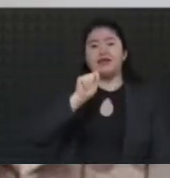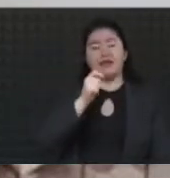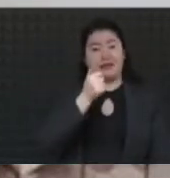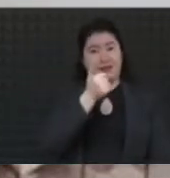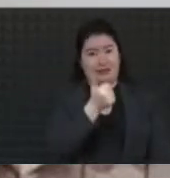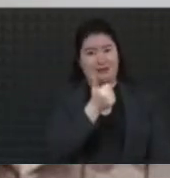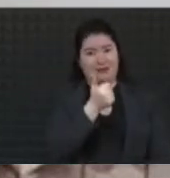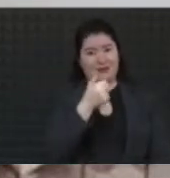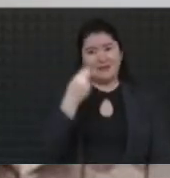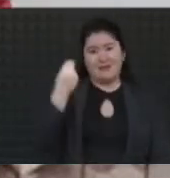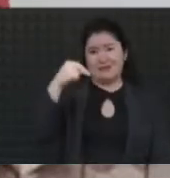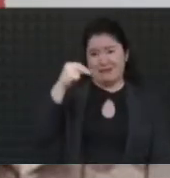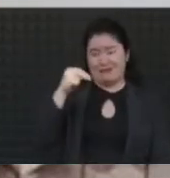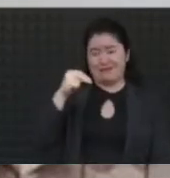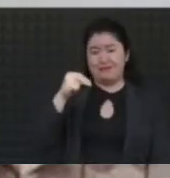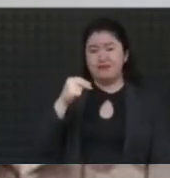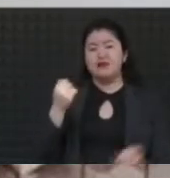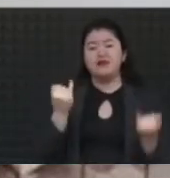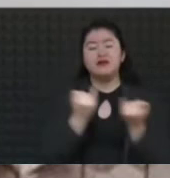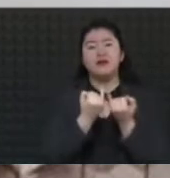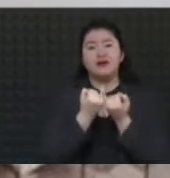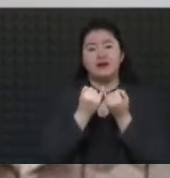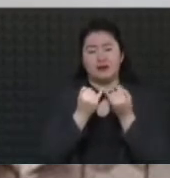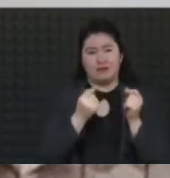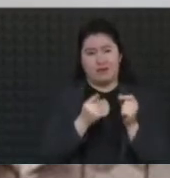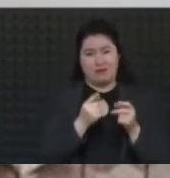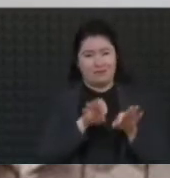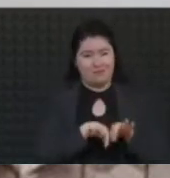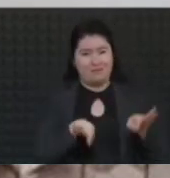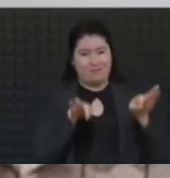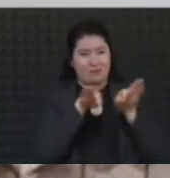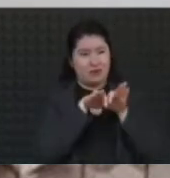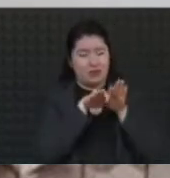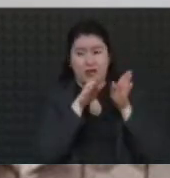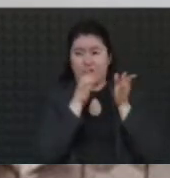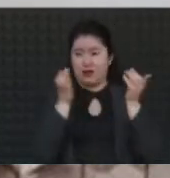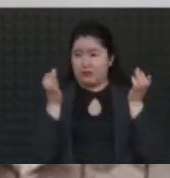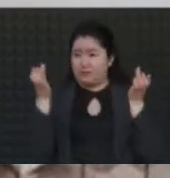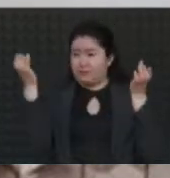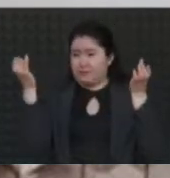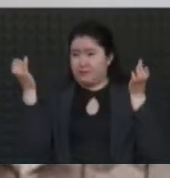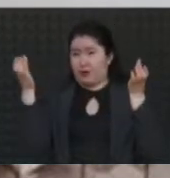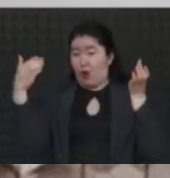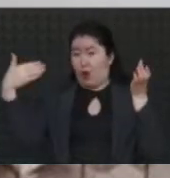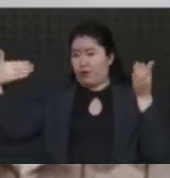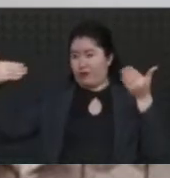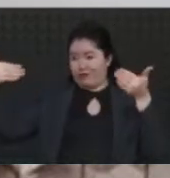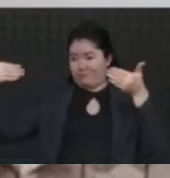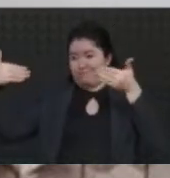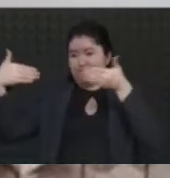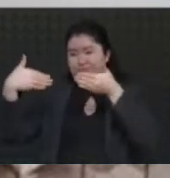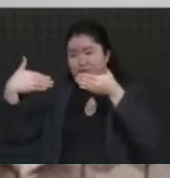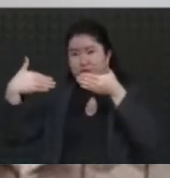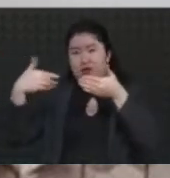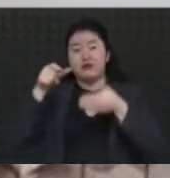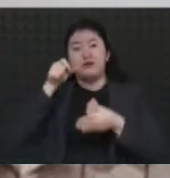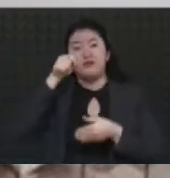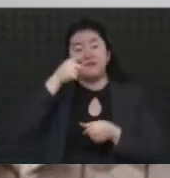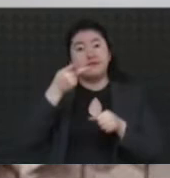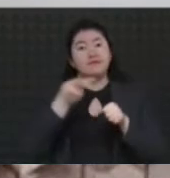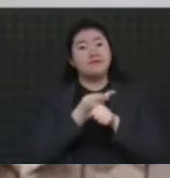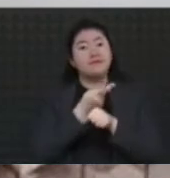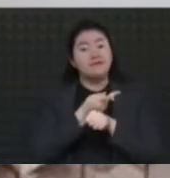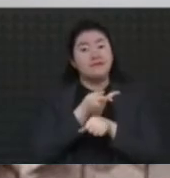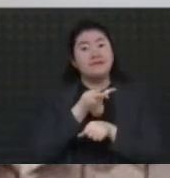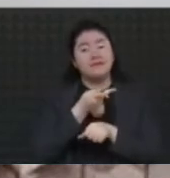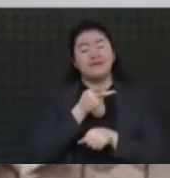es una trave que va en diagonal a las 2 principales. Y que se soldaba, que es uno de los hallazgos que